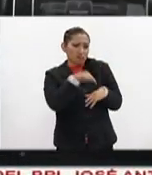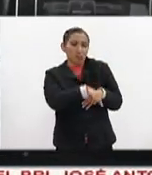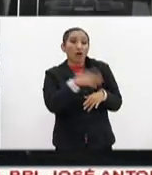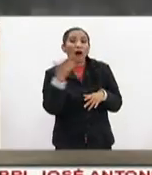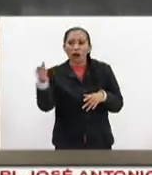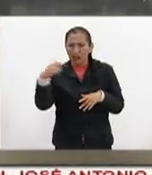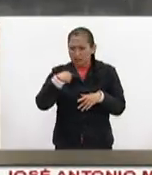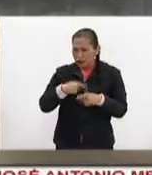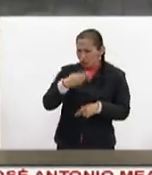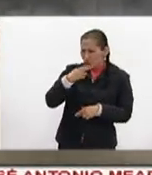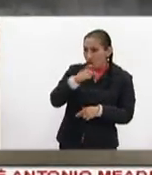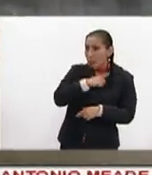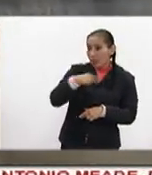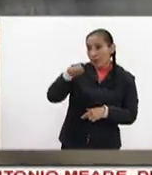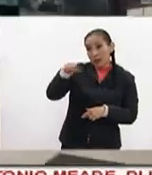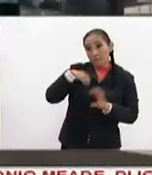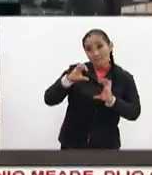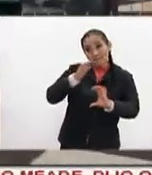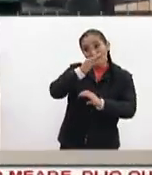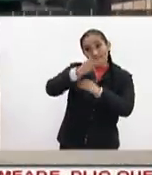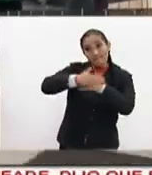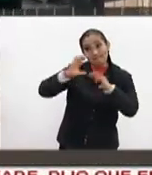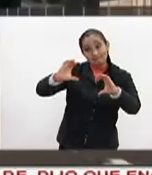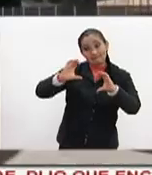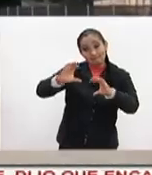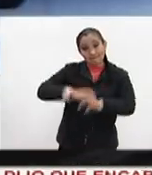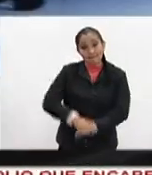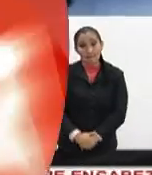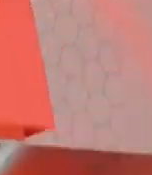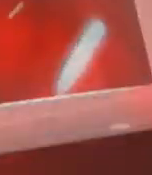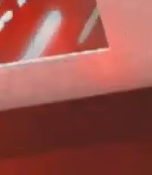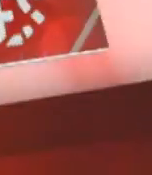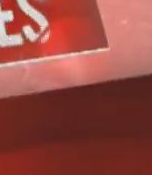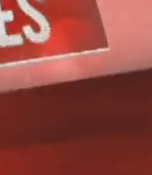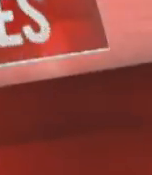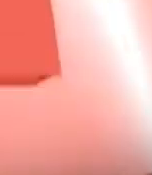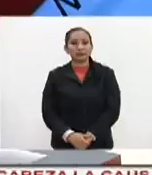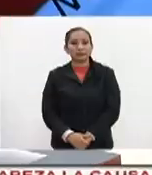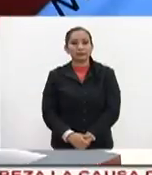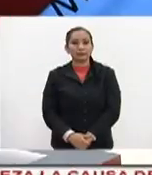lo que los usuarios deberán tomar precauciones.